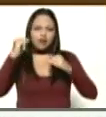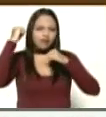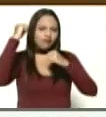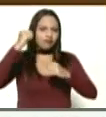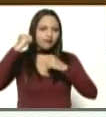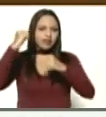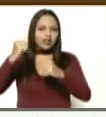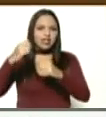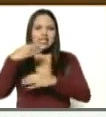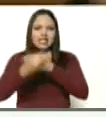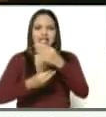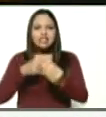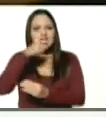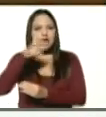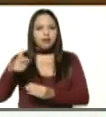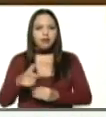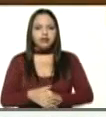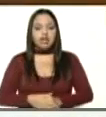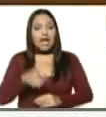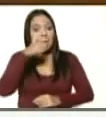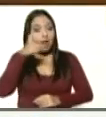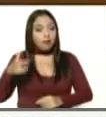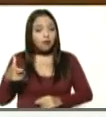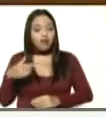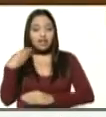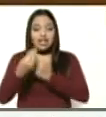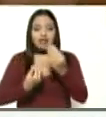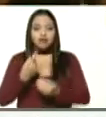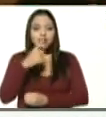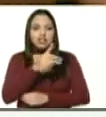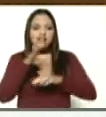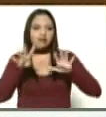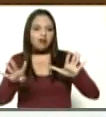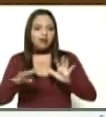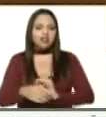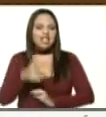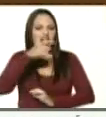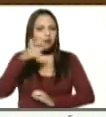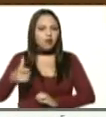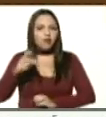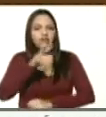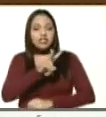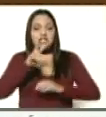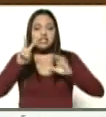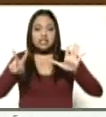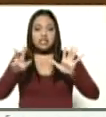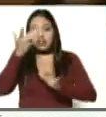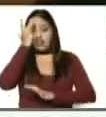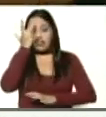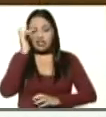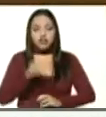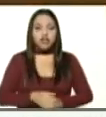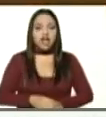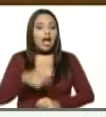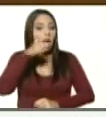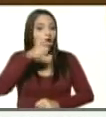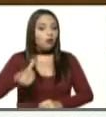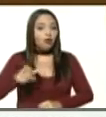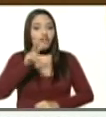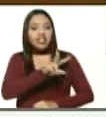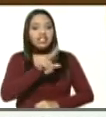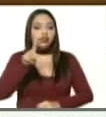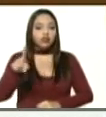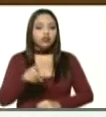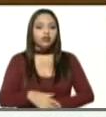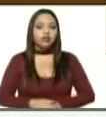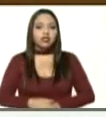cumpliéndole a nuestro pueblo, a ese pueblo del 19, a ese pueblo del 27, a ese pueblo del 21